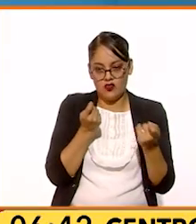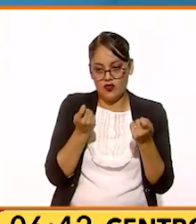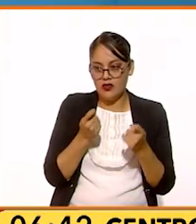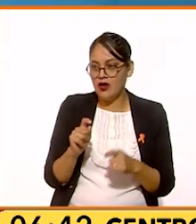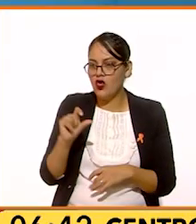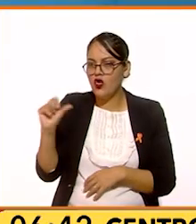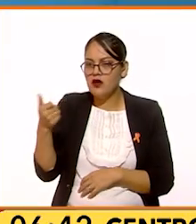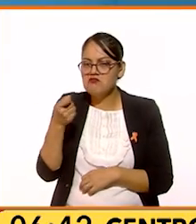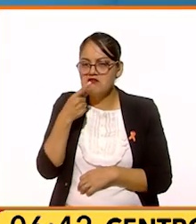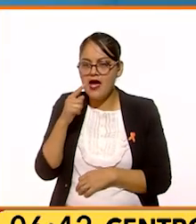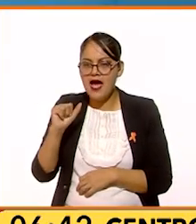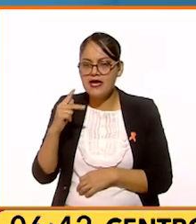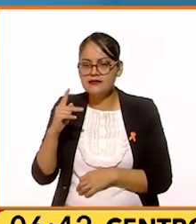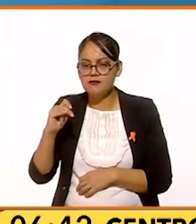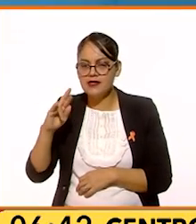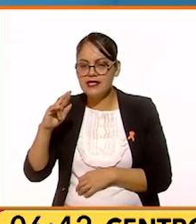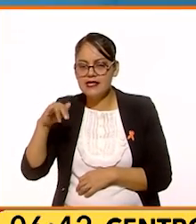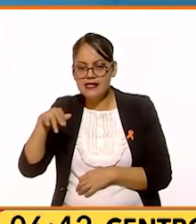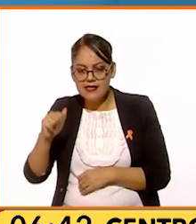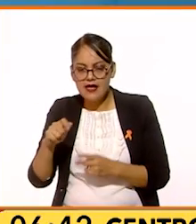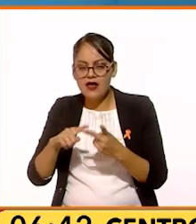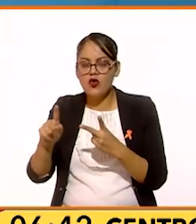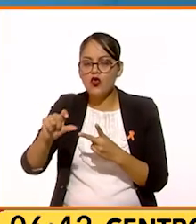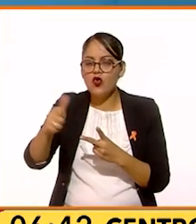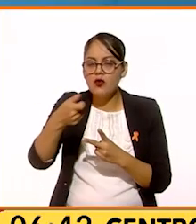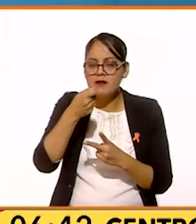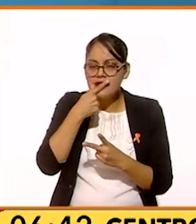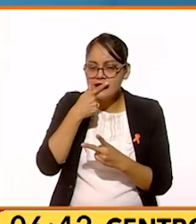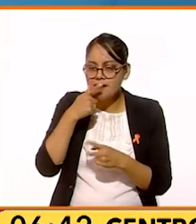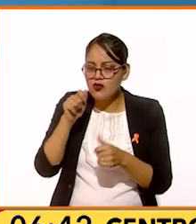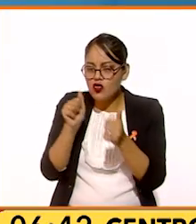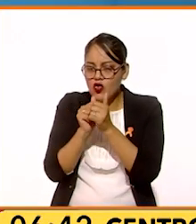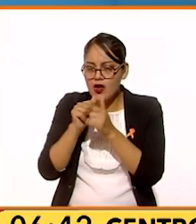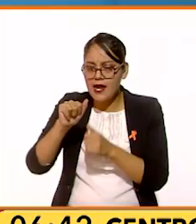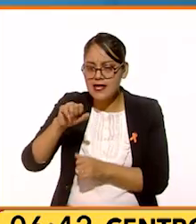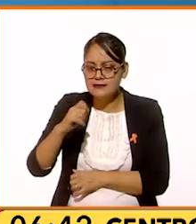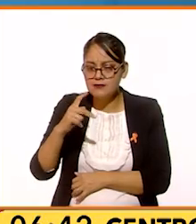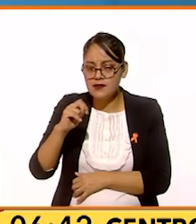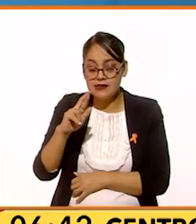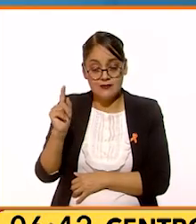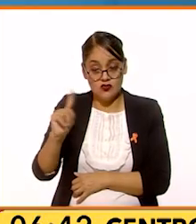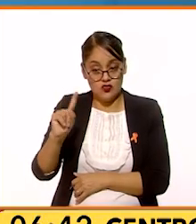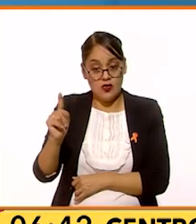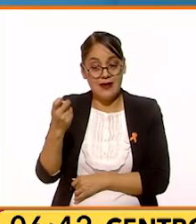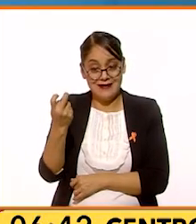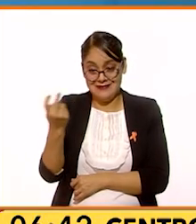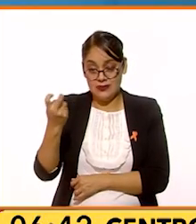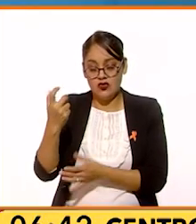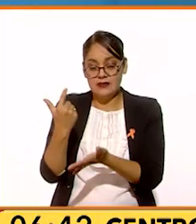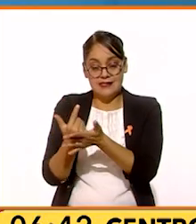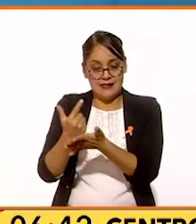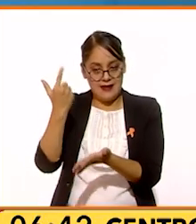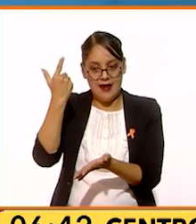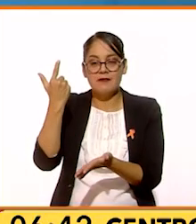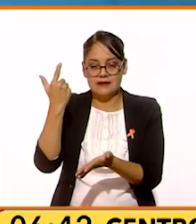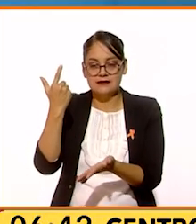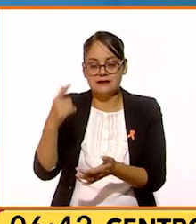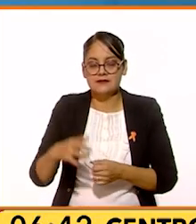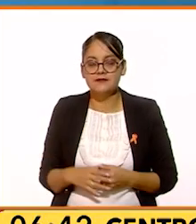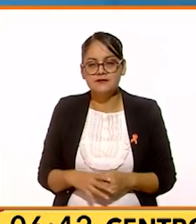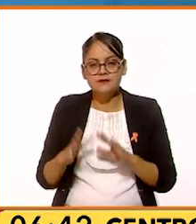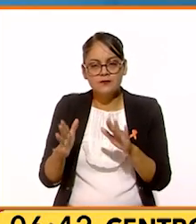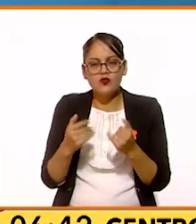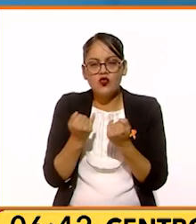con aspirina o con medicamentos que contengan aspirina porque inclusive esto puede agravar los síntomas. Muy importante